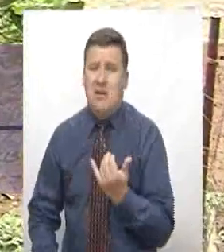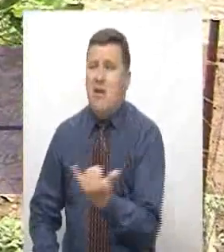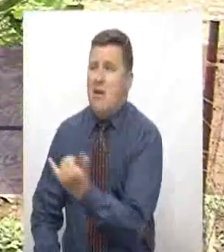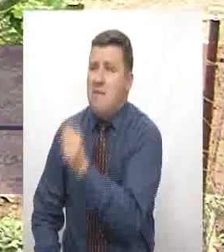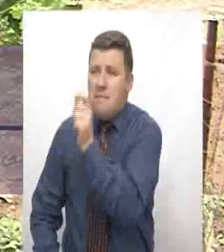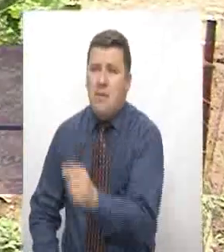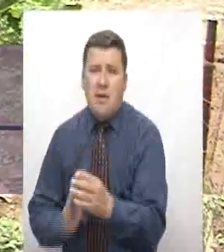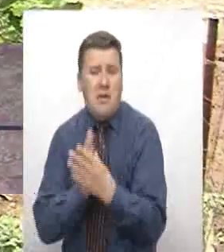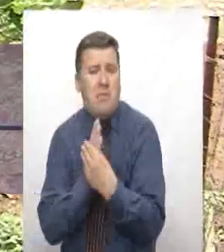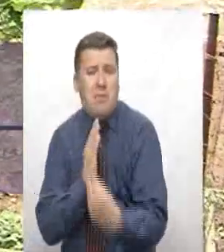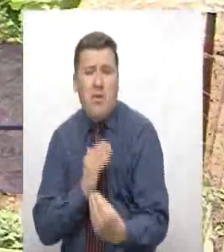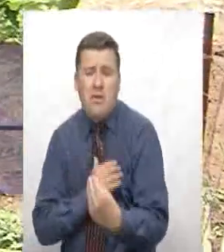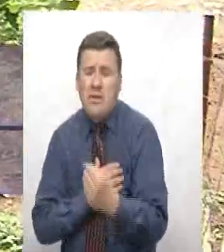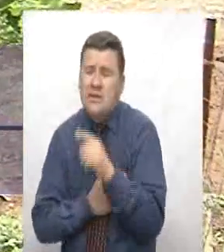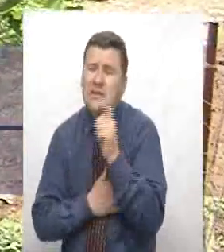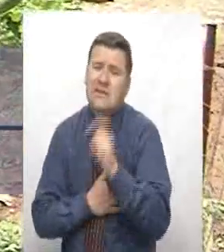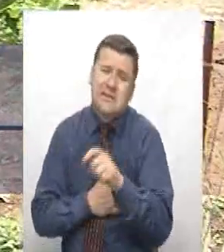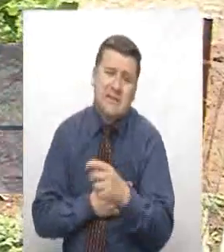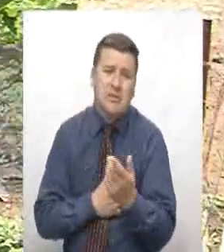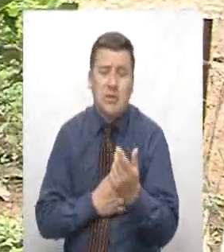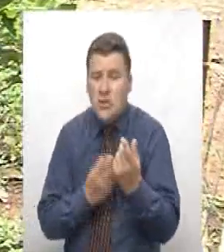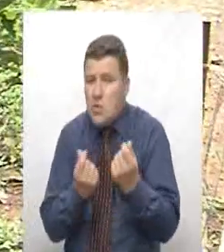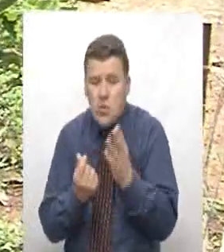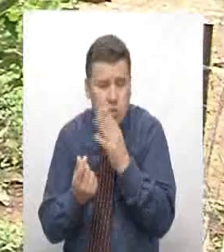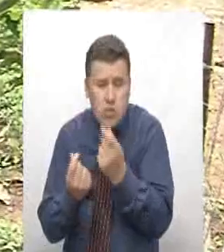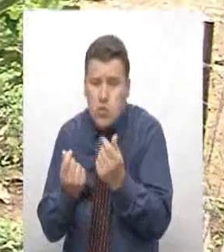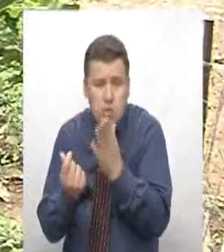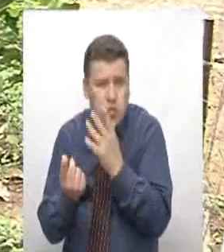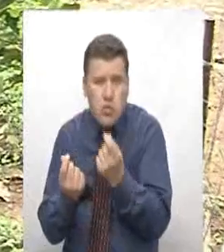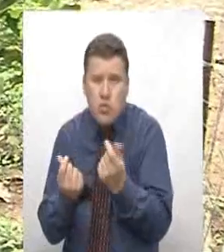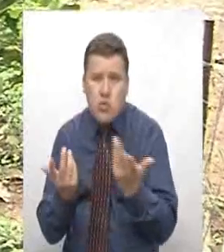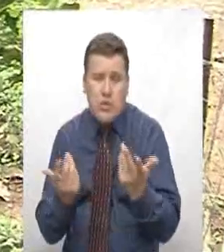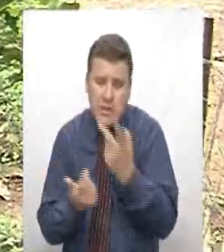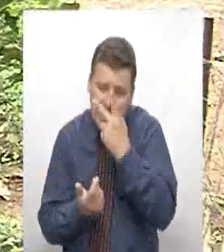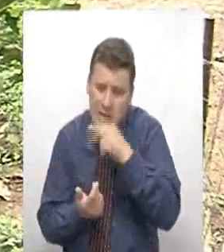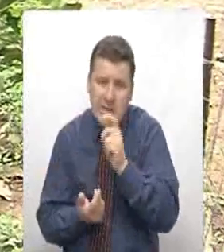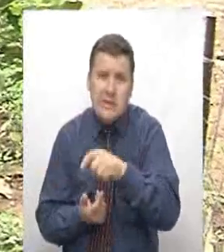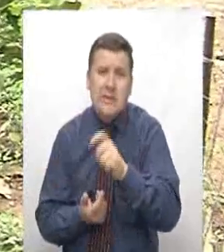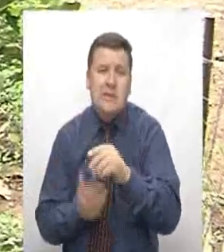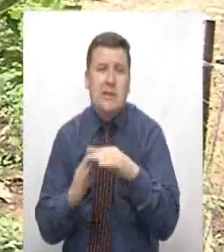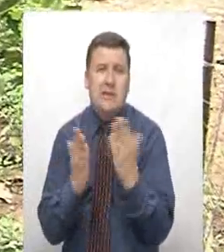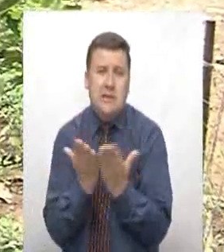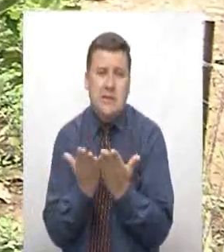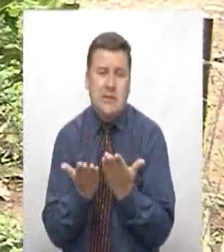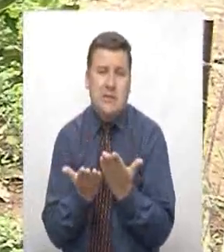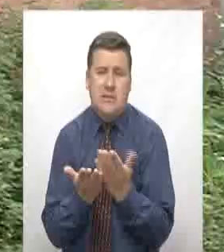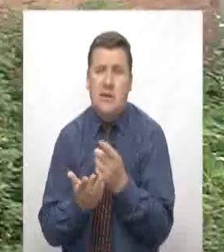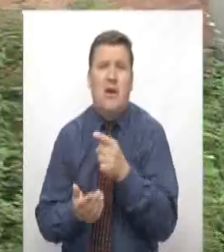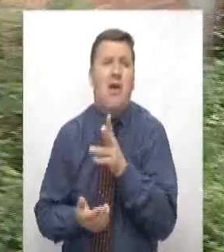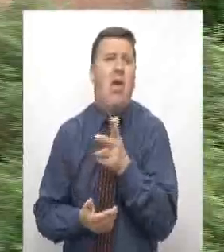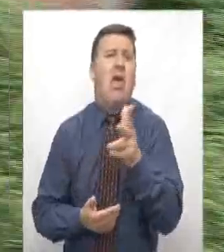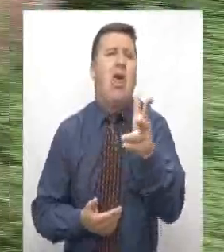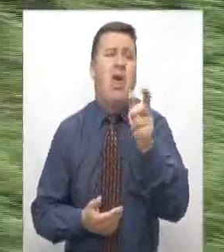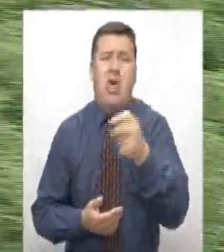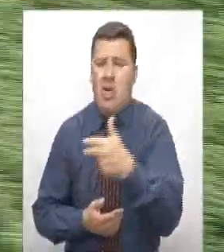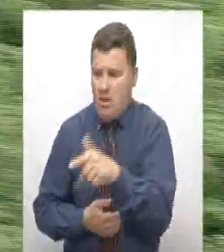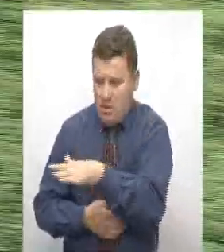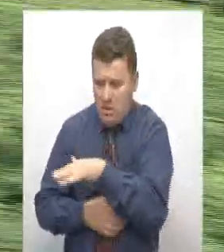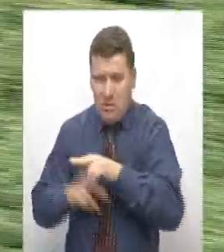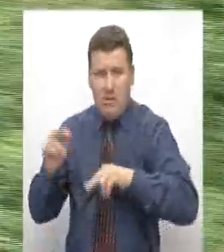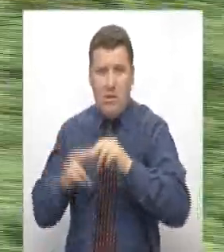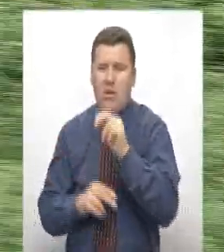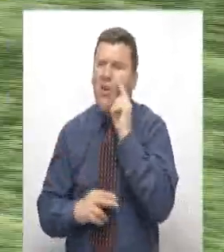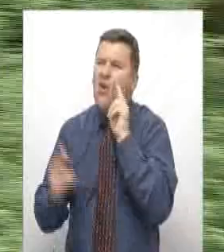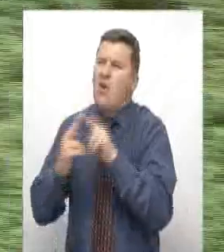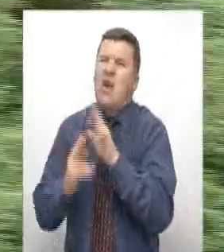mucha gente pobre de verdad que necesita y que no tiene los recursos para llevar sus hijos a estudiar al centro. Que se conociera